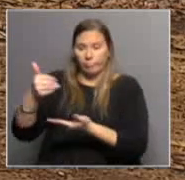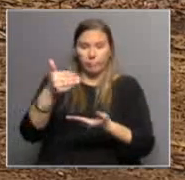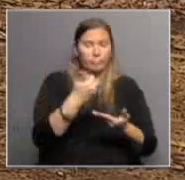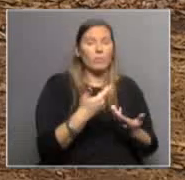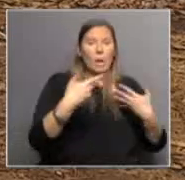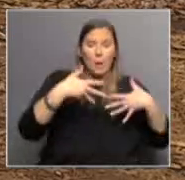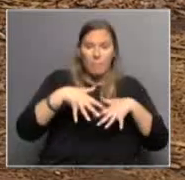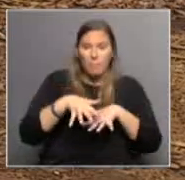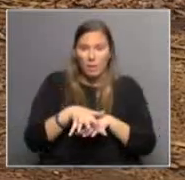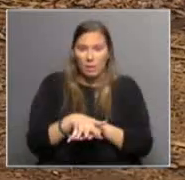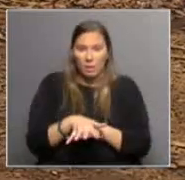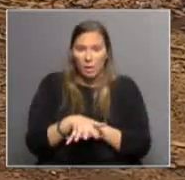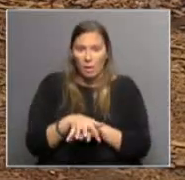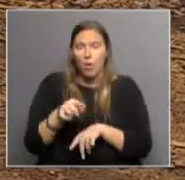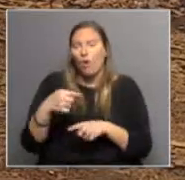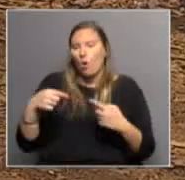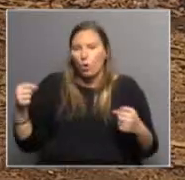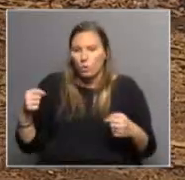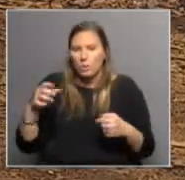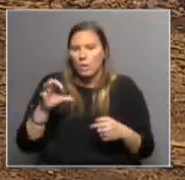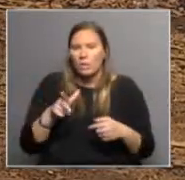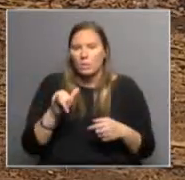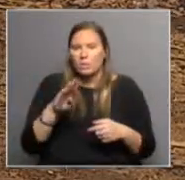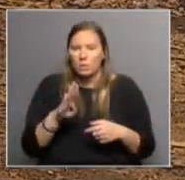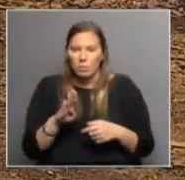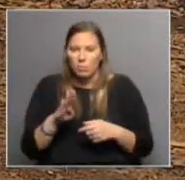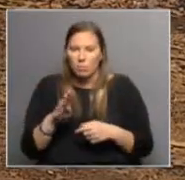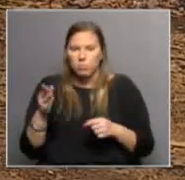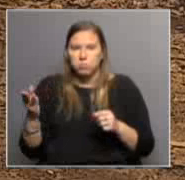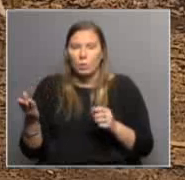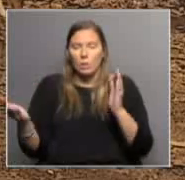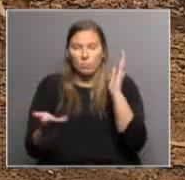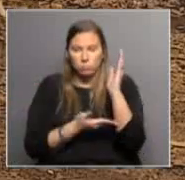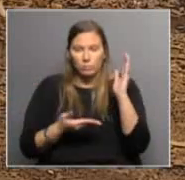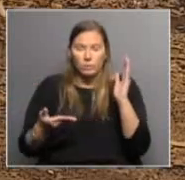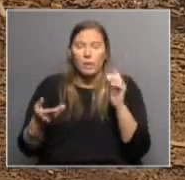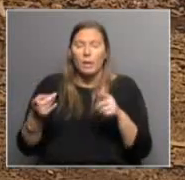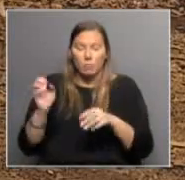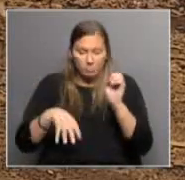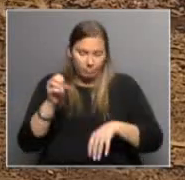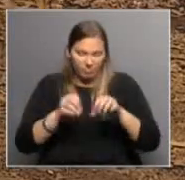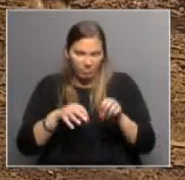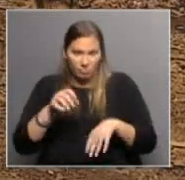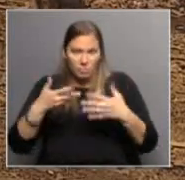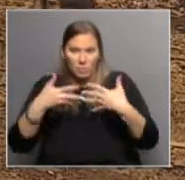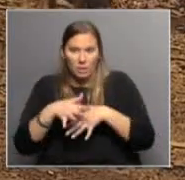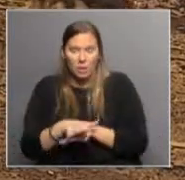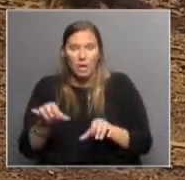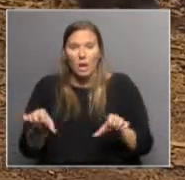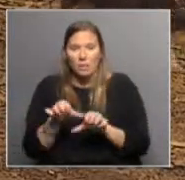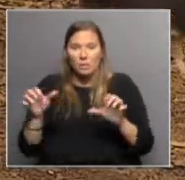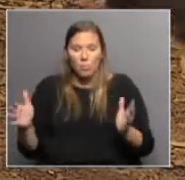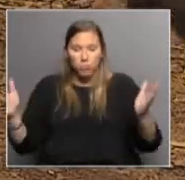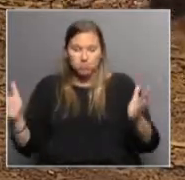mezclarlos con una cantidad de chip adecuada, que el chip proviene de la poda de Montevideo, y hacer los camellones o las pilas